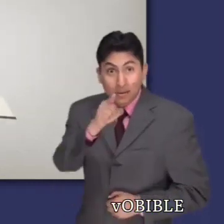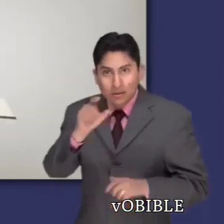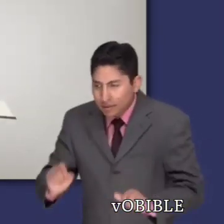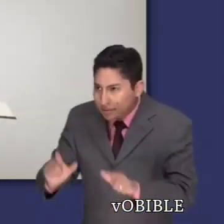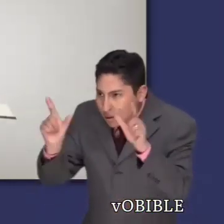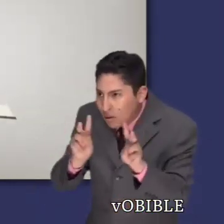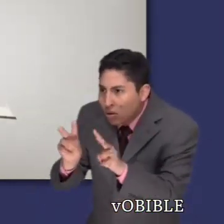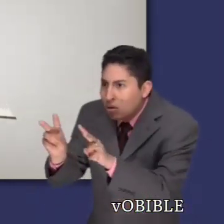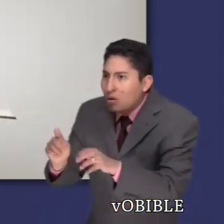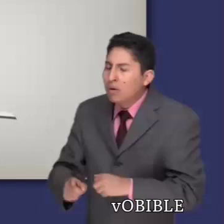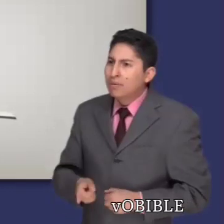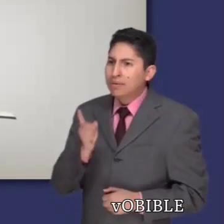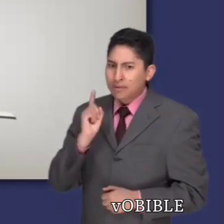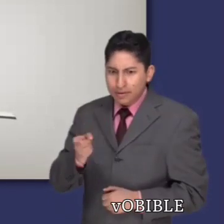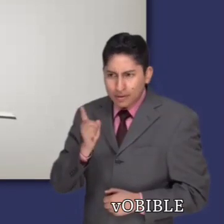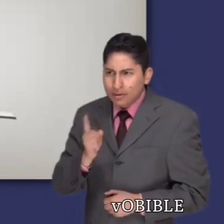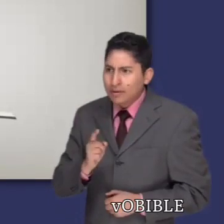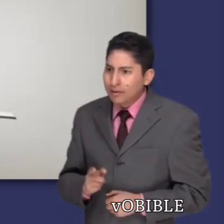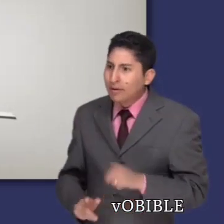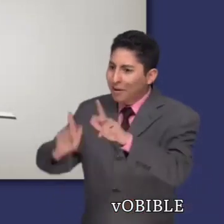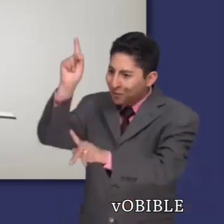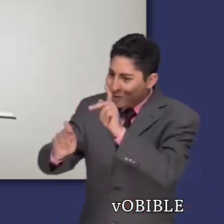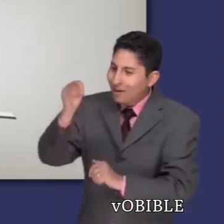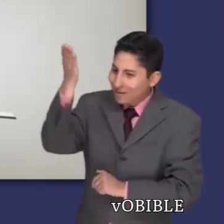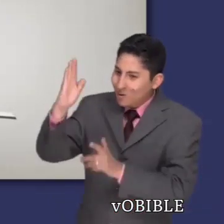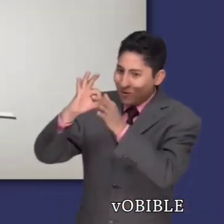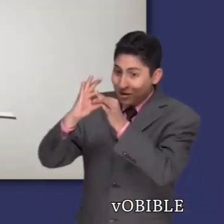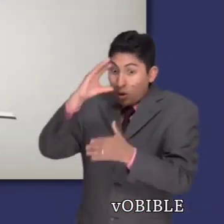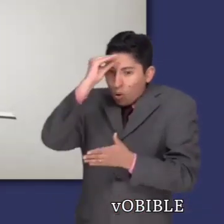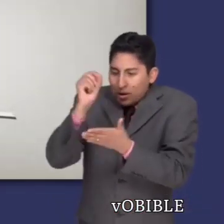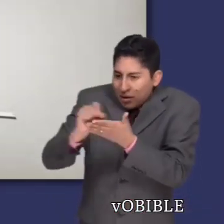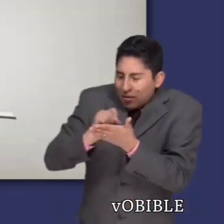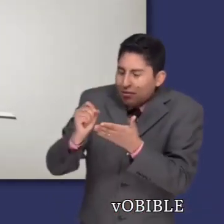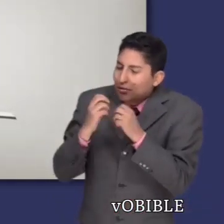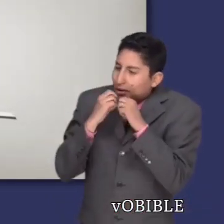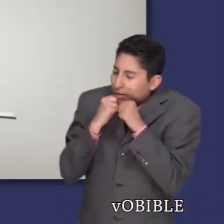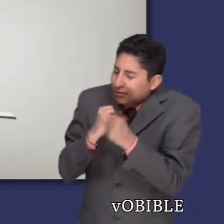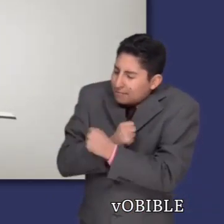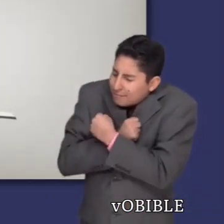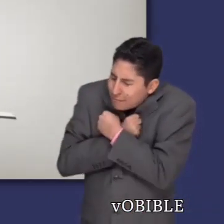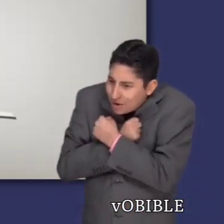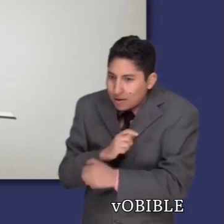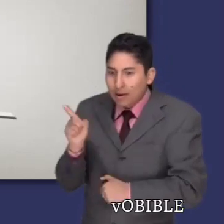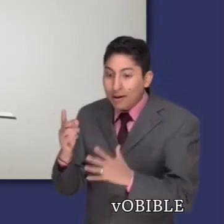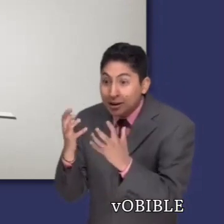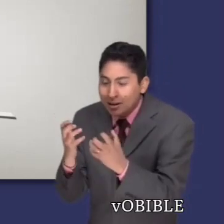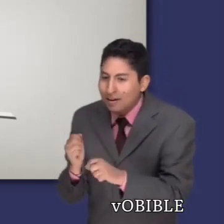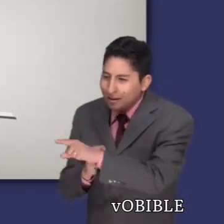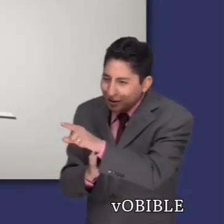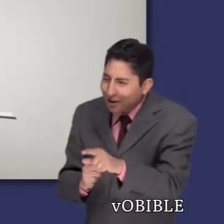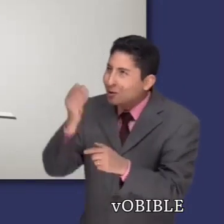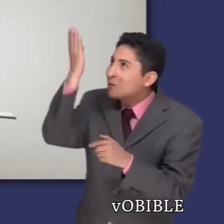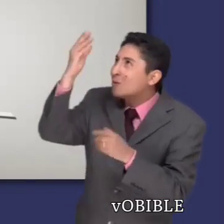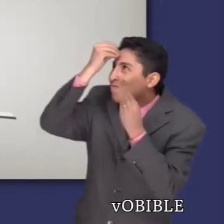de Juan, fíjese en cómo el anciano apóstol expresó su amor a sus hermanos, en que su deseo era que ellos siguieran